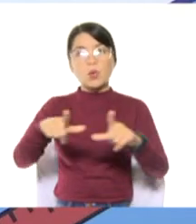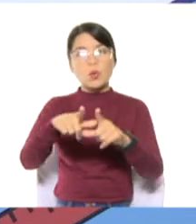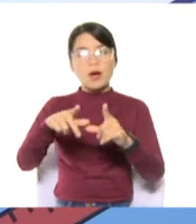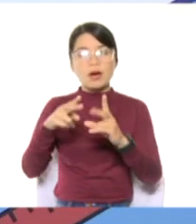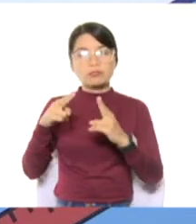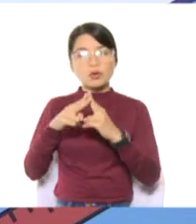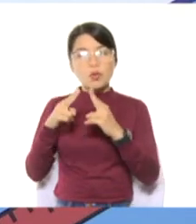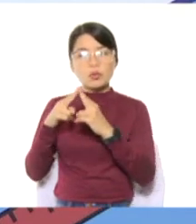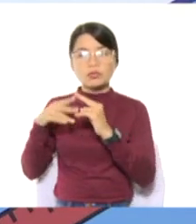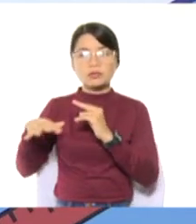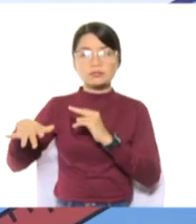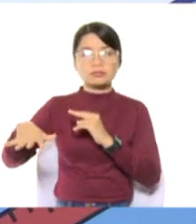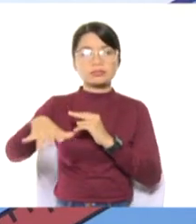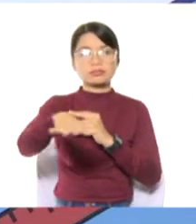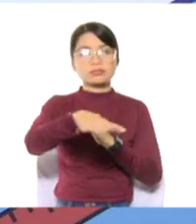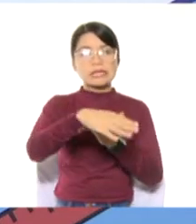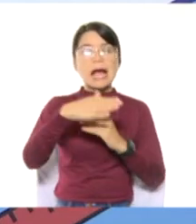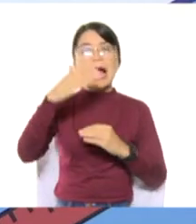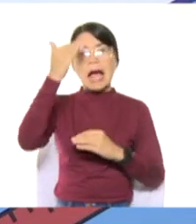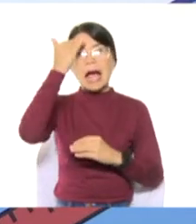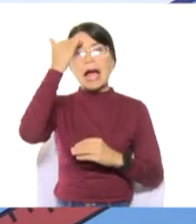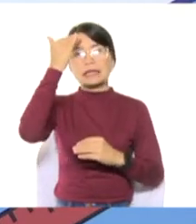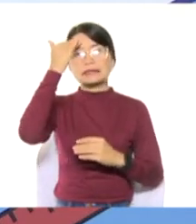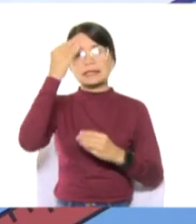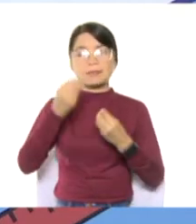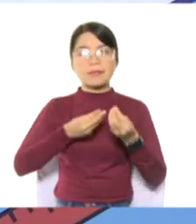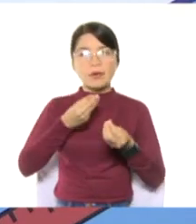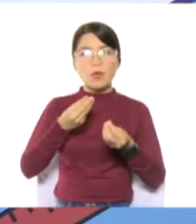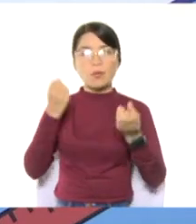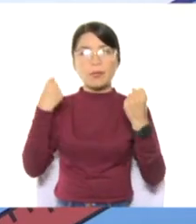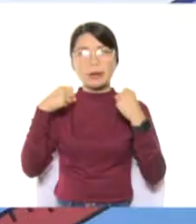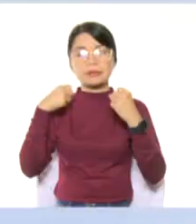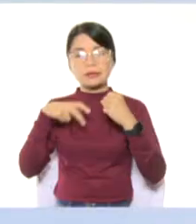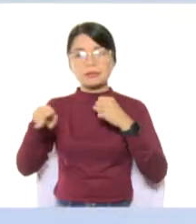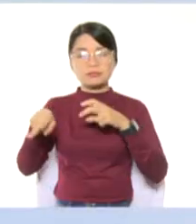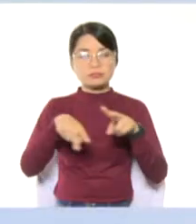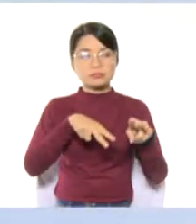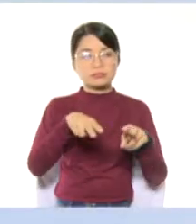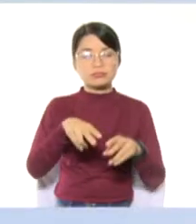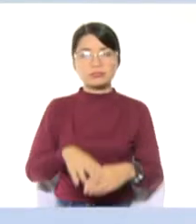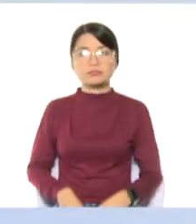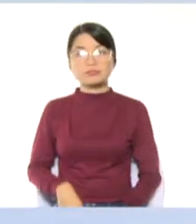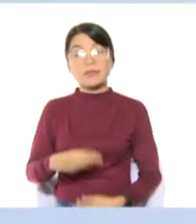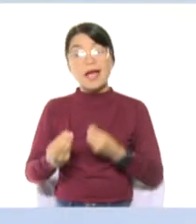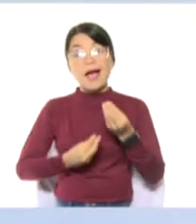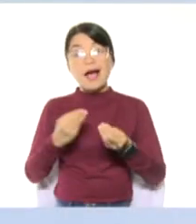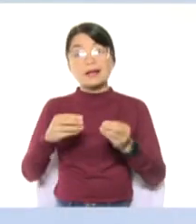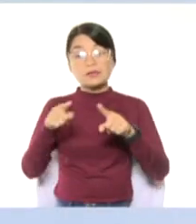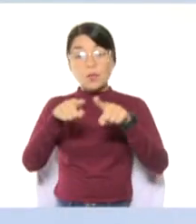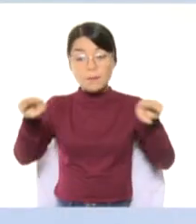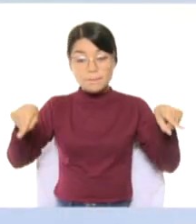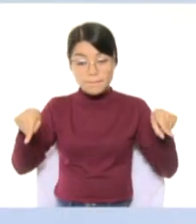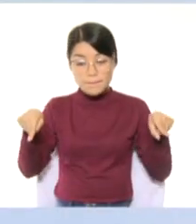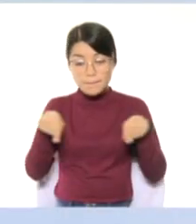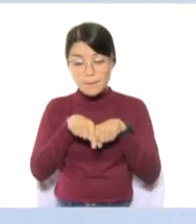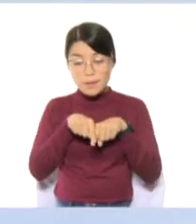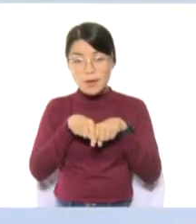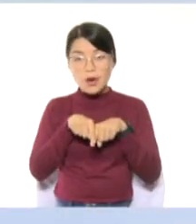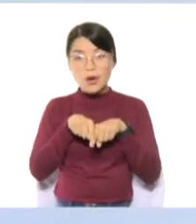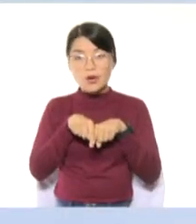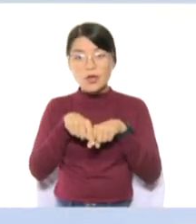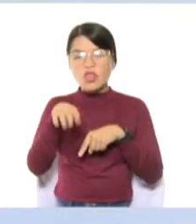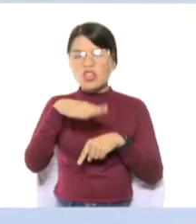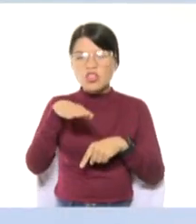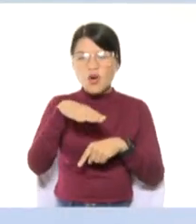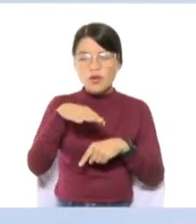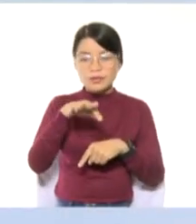Y esto es efectivo el poder realizar un plano de ubicación donde él a través de ese plano va a poder